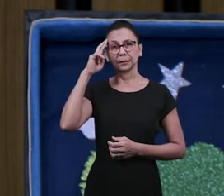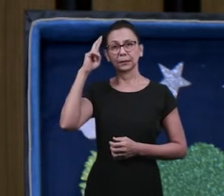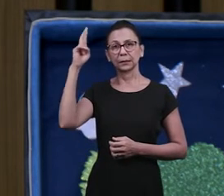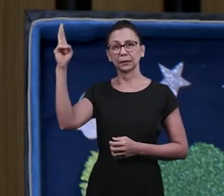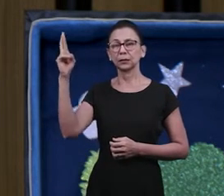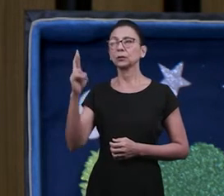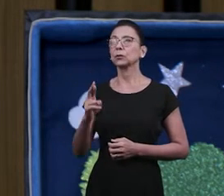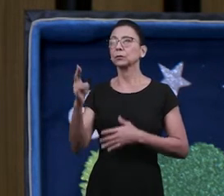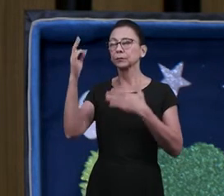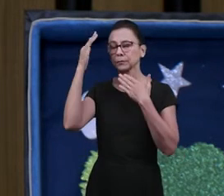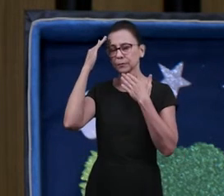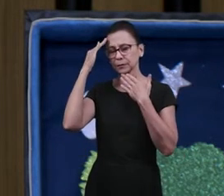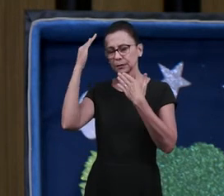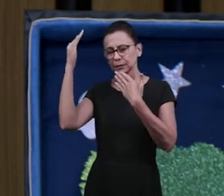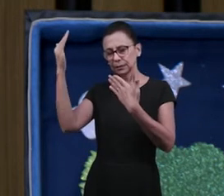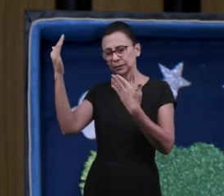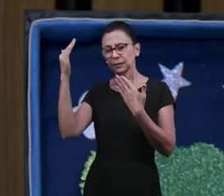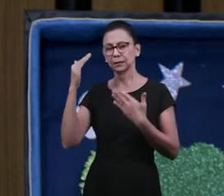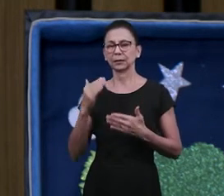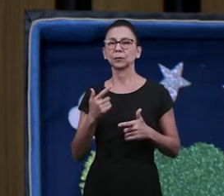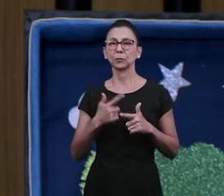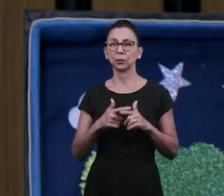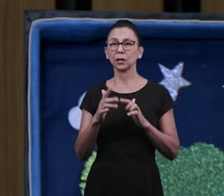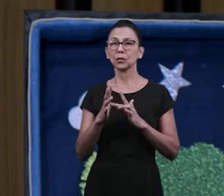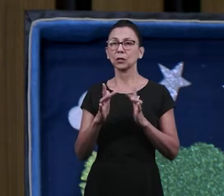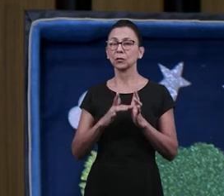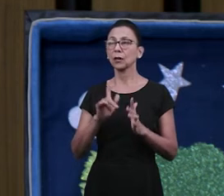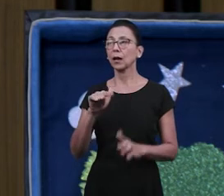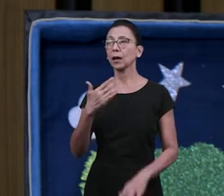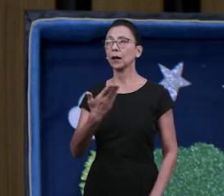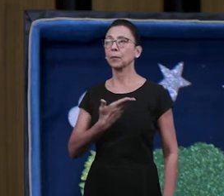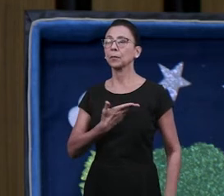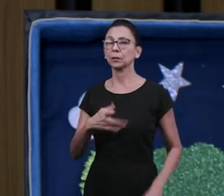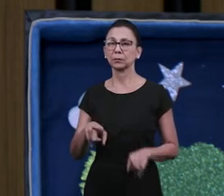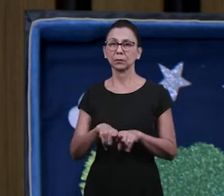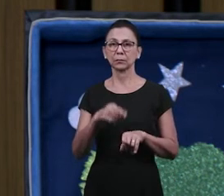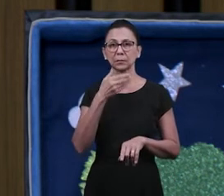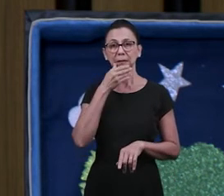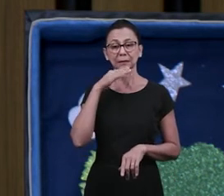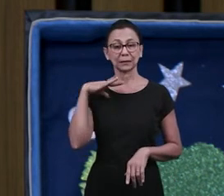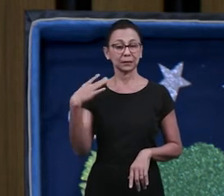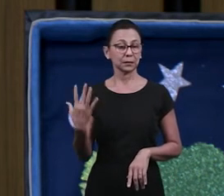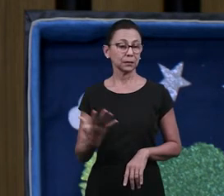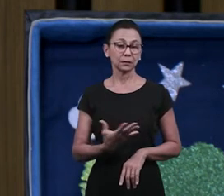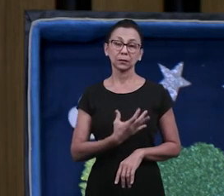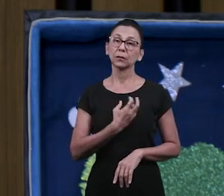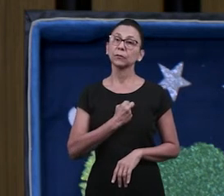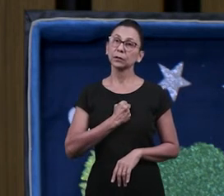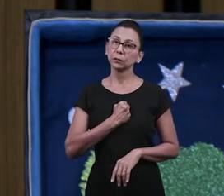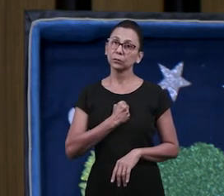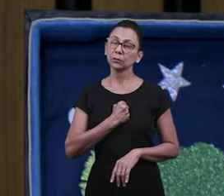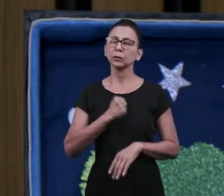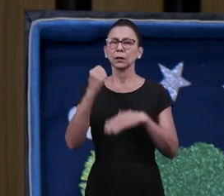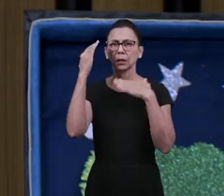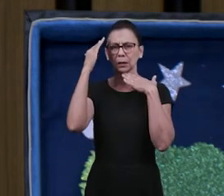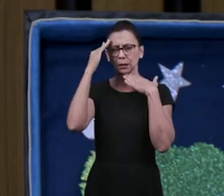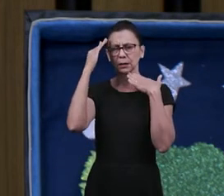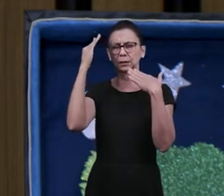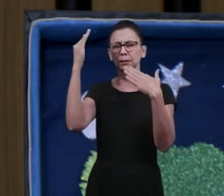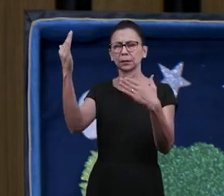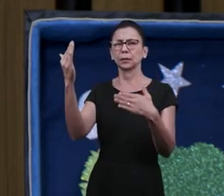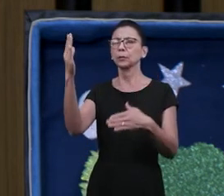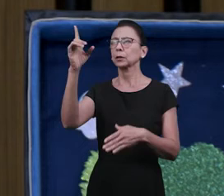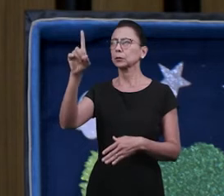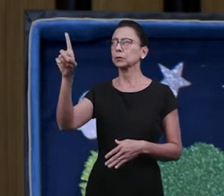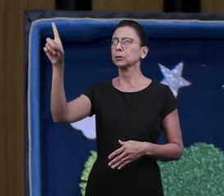Señor, nosotros queremos agradecerte porque Jesús es nuestro amigo y Salvador. Te alabamos porque sabemos que